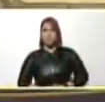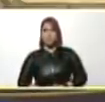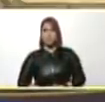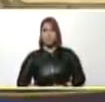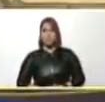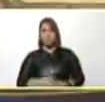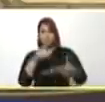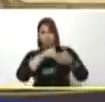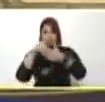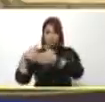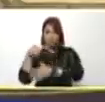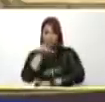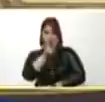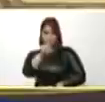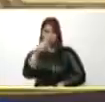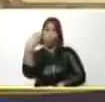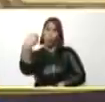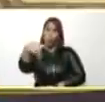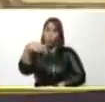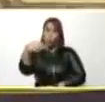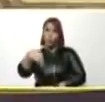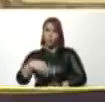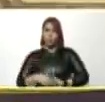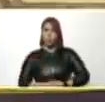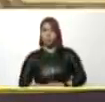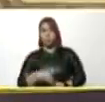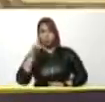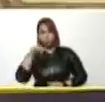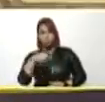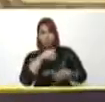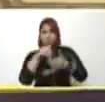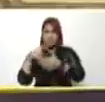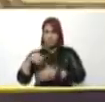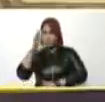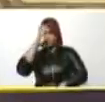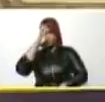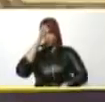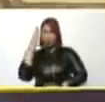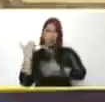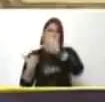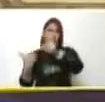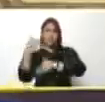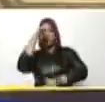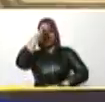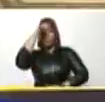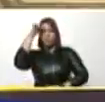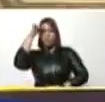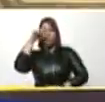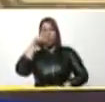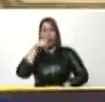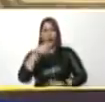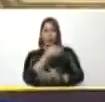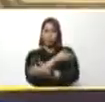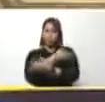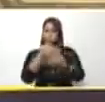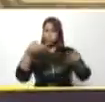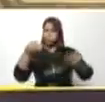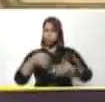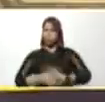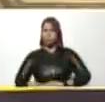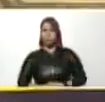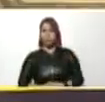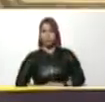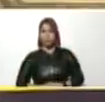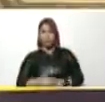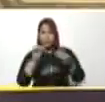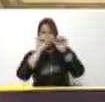Las elecciones del 21 de noviembre y las elecciones de Barinas el pasado domingo son un éxito total para